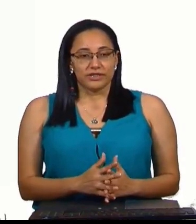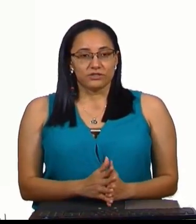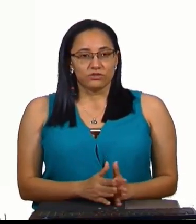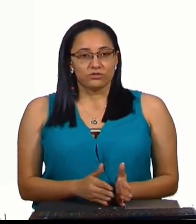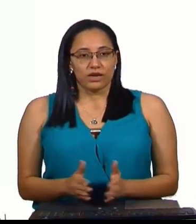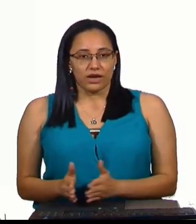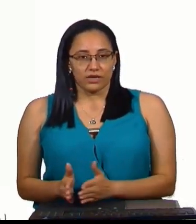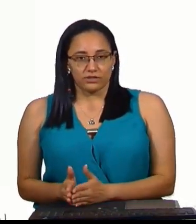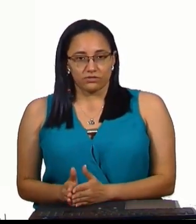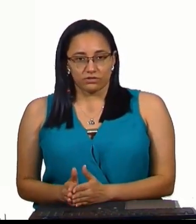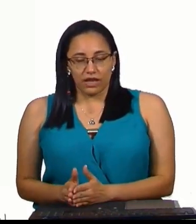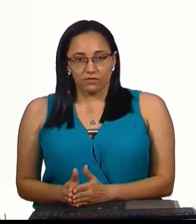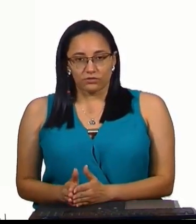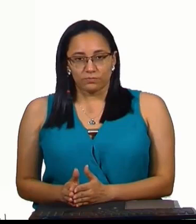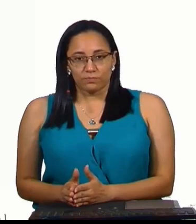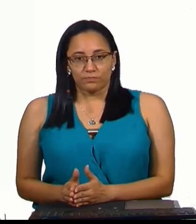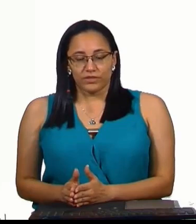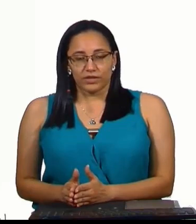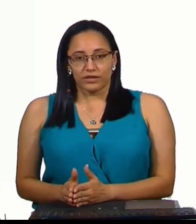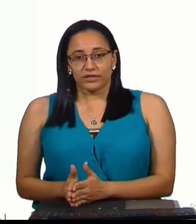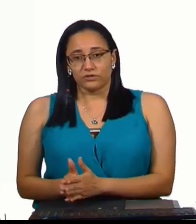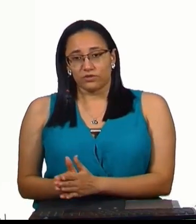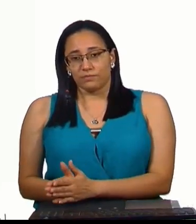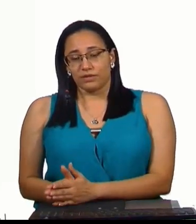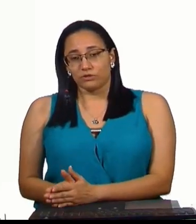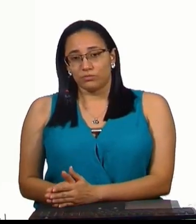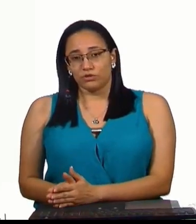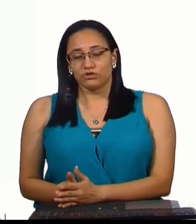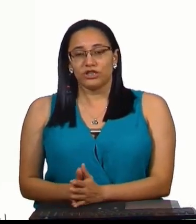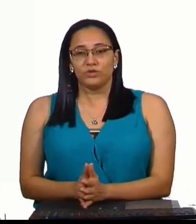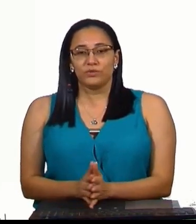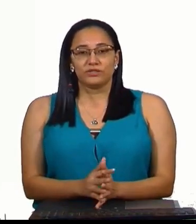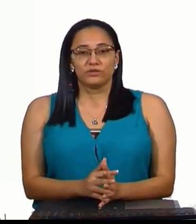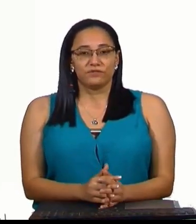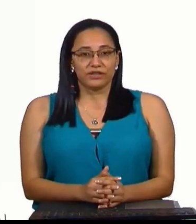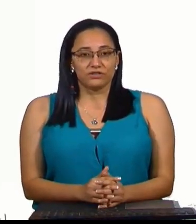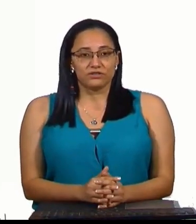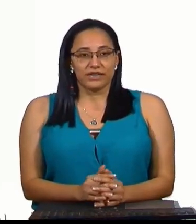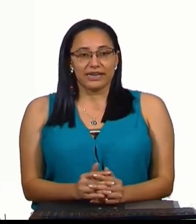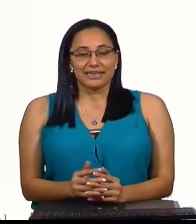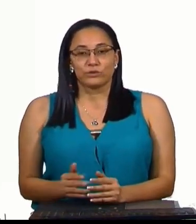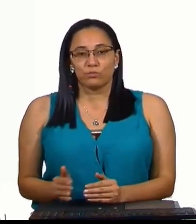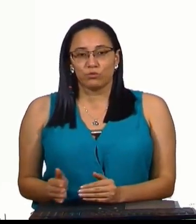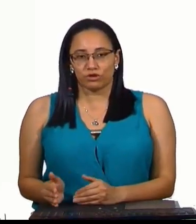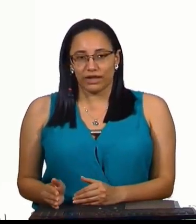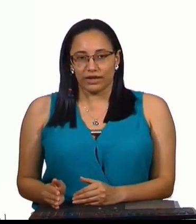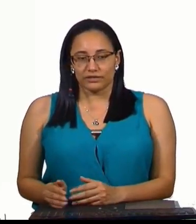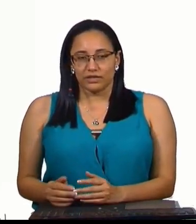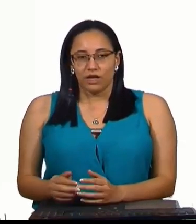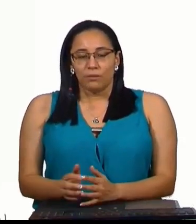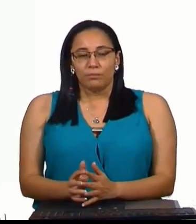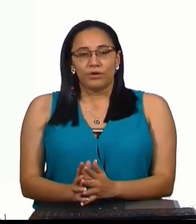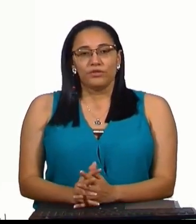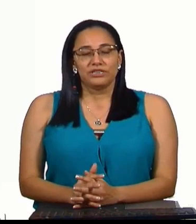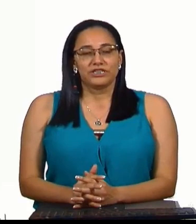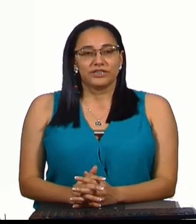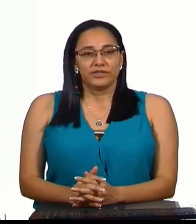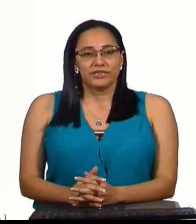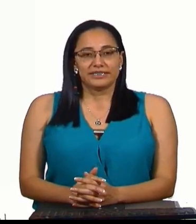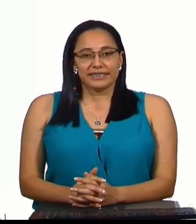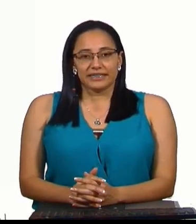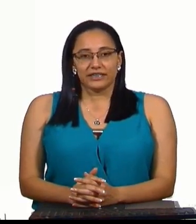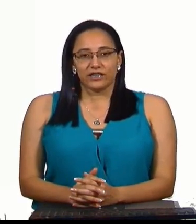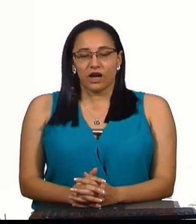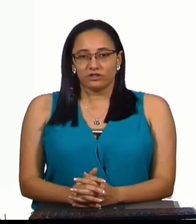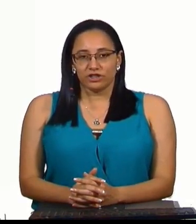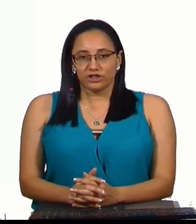Podríamos decir que son los huracanes y tornados, que son asombrosos. Y nuestro efecto sería que son mortales. Both